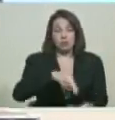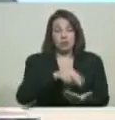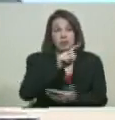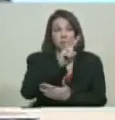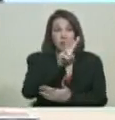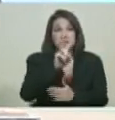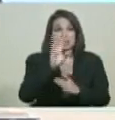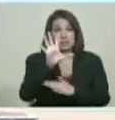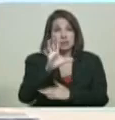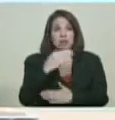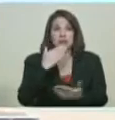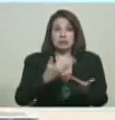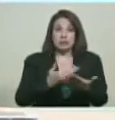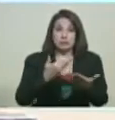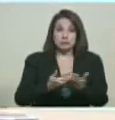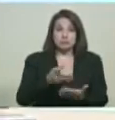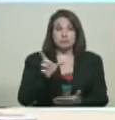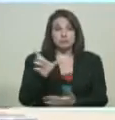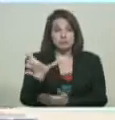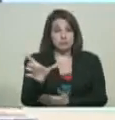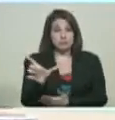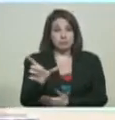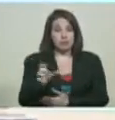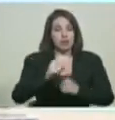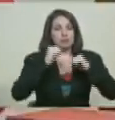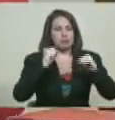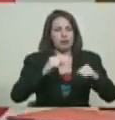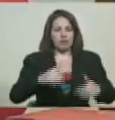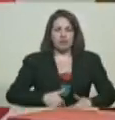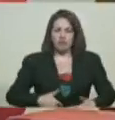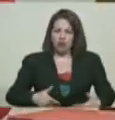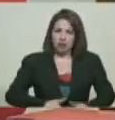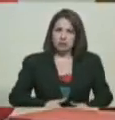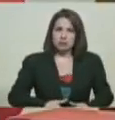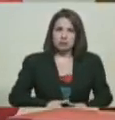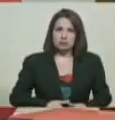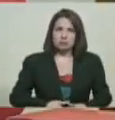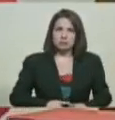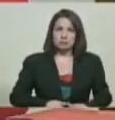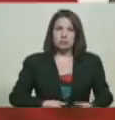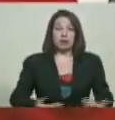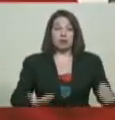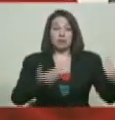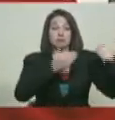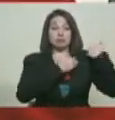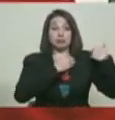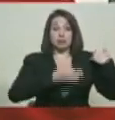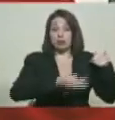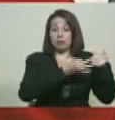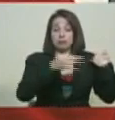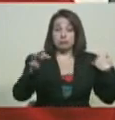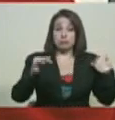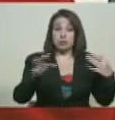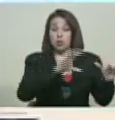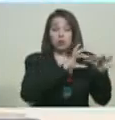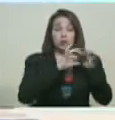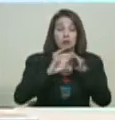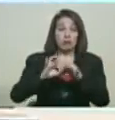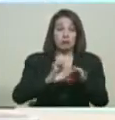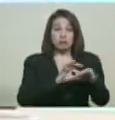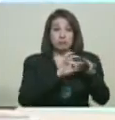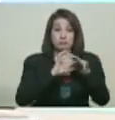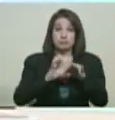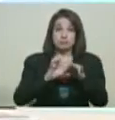así le pido al psv máxima esfuerzo máximo rendimiento máxima unidad